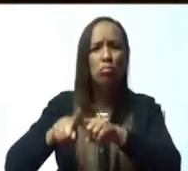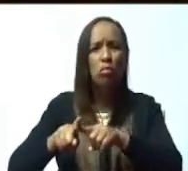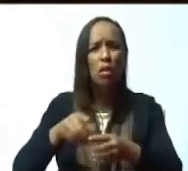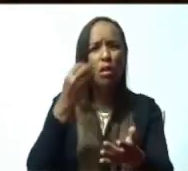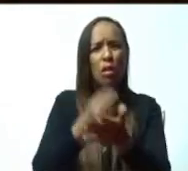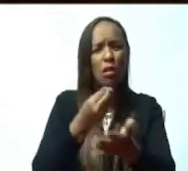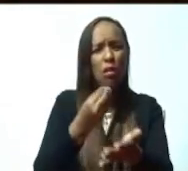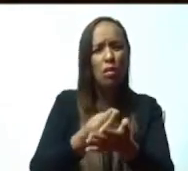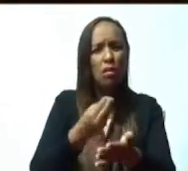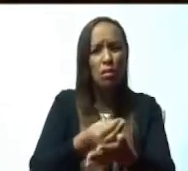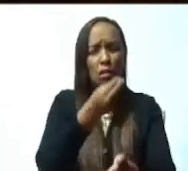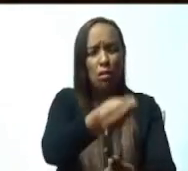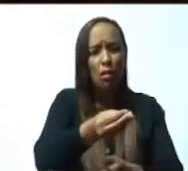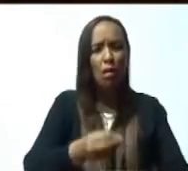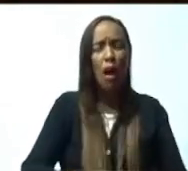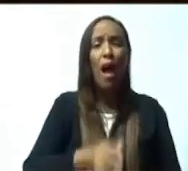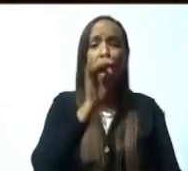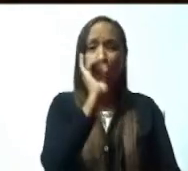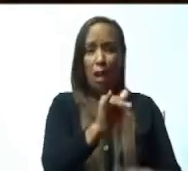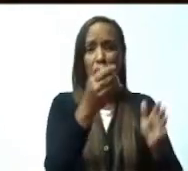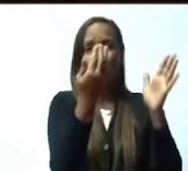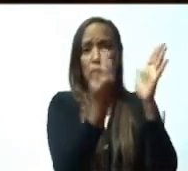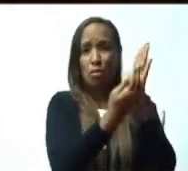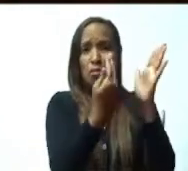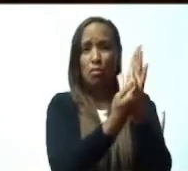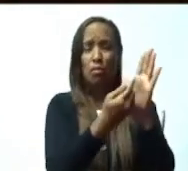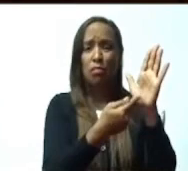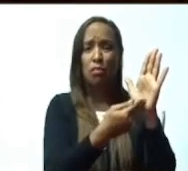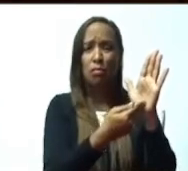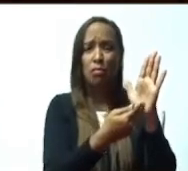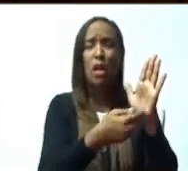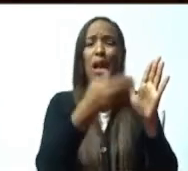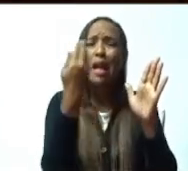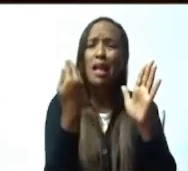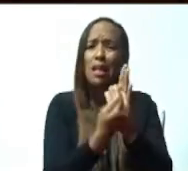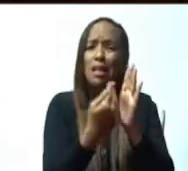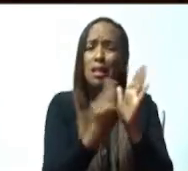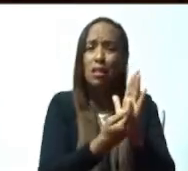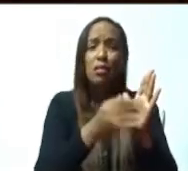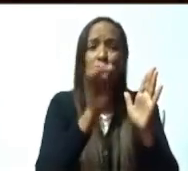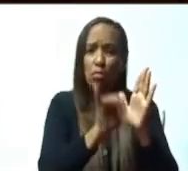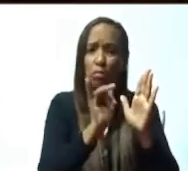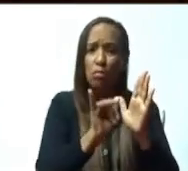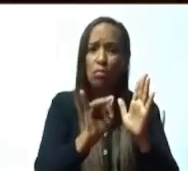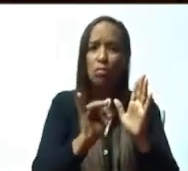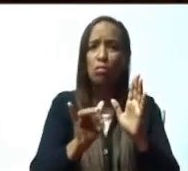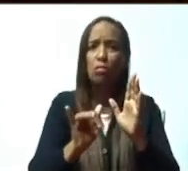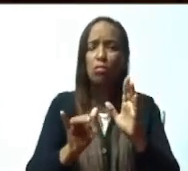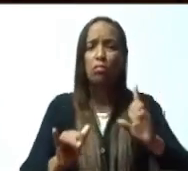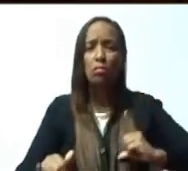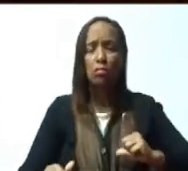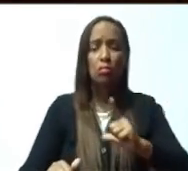Eso es lo que debería de estar aquí. Eso es lo que debería de preocuparle a los legisladores.